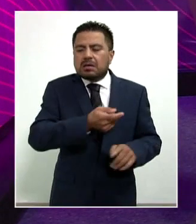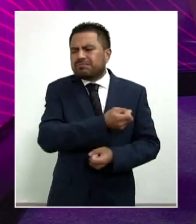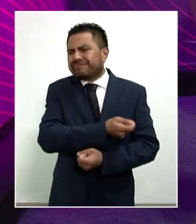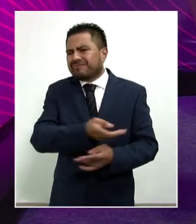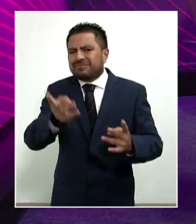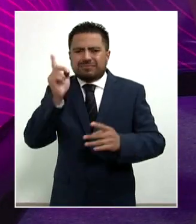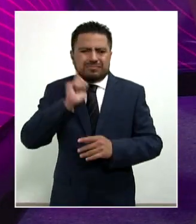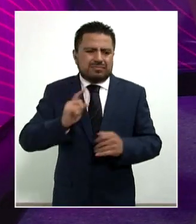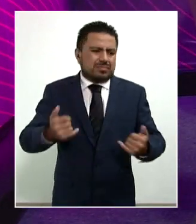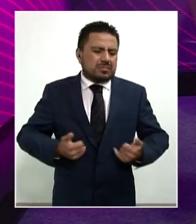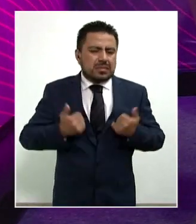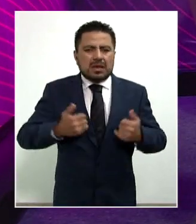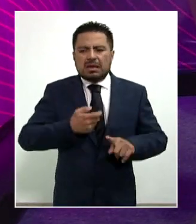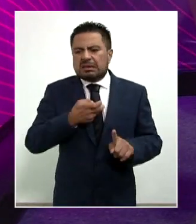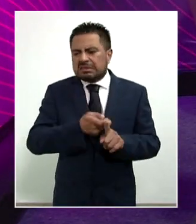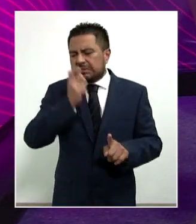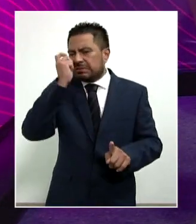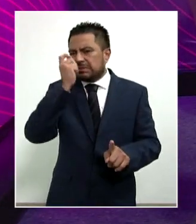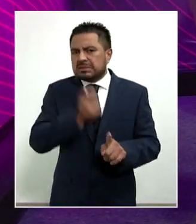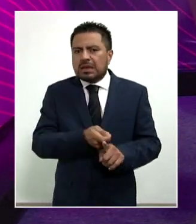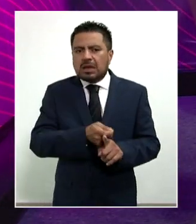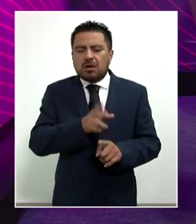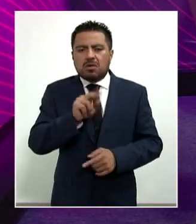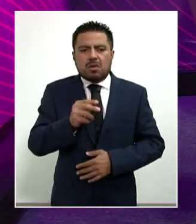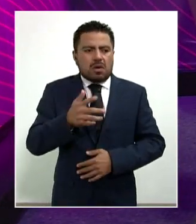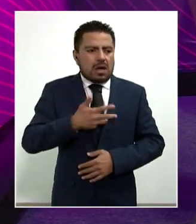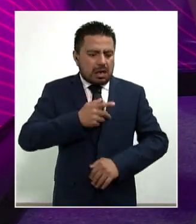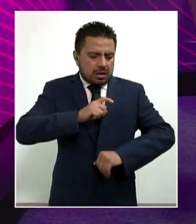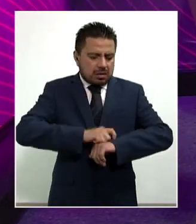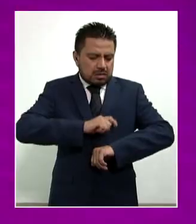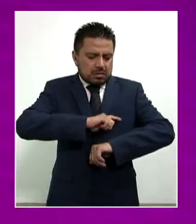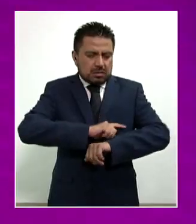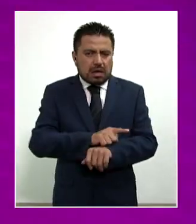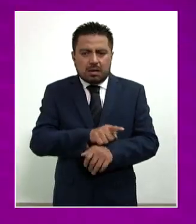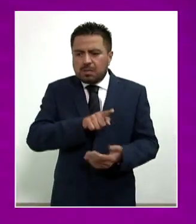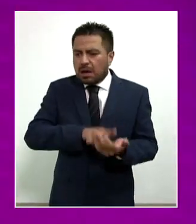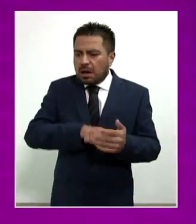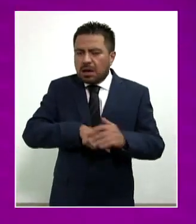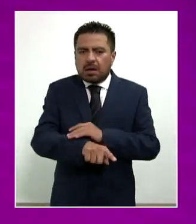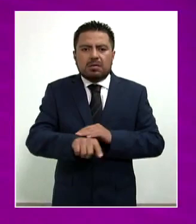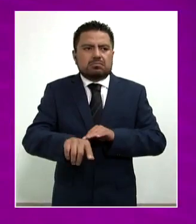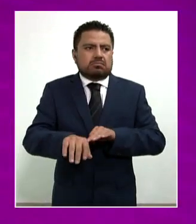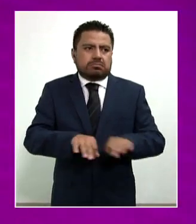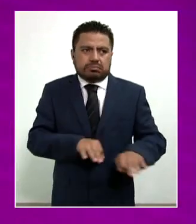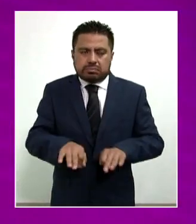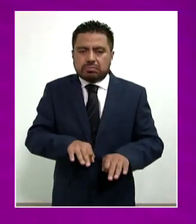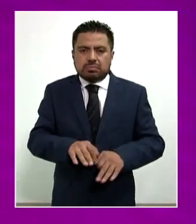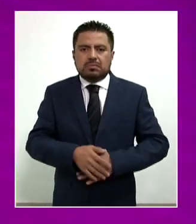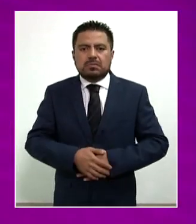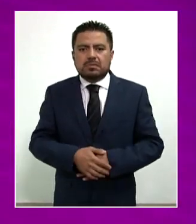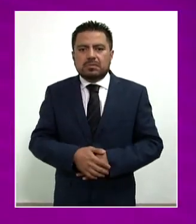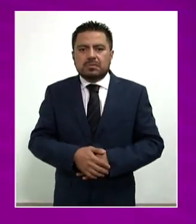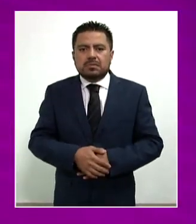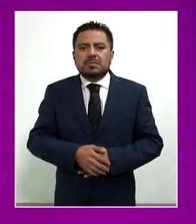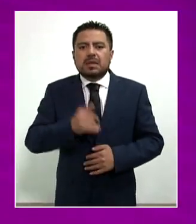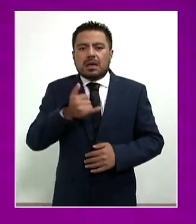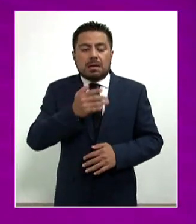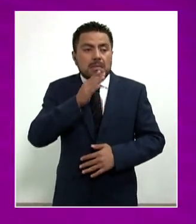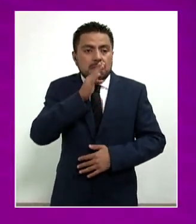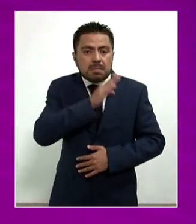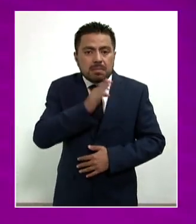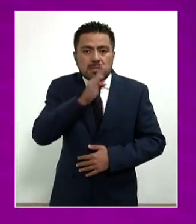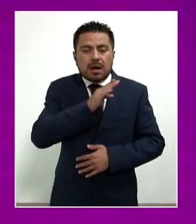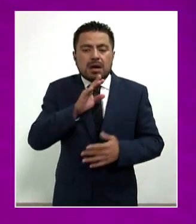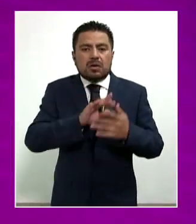mujeres jóvenes eso va a significar que no tienen tiempo de entrar al mercado laboral. Y mal